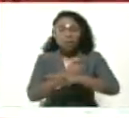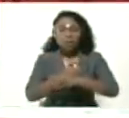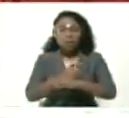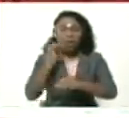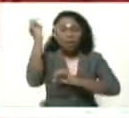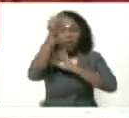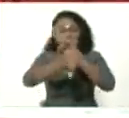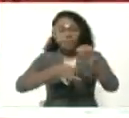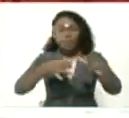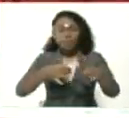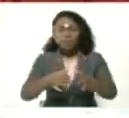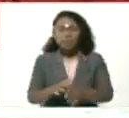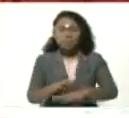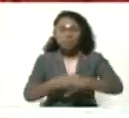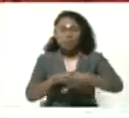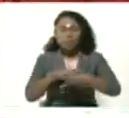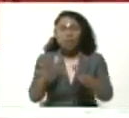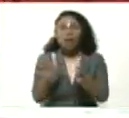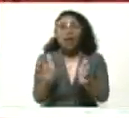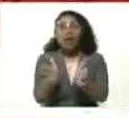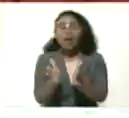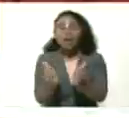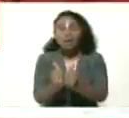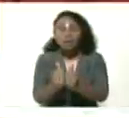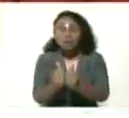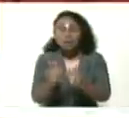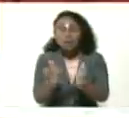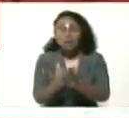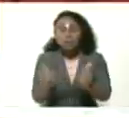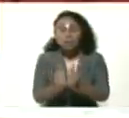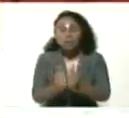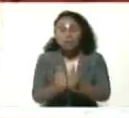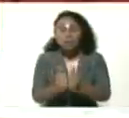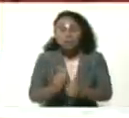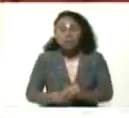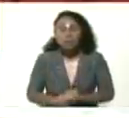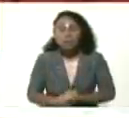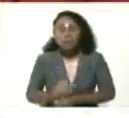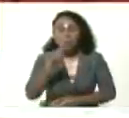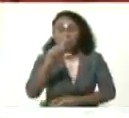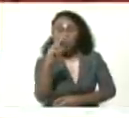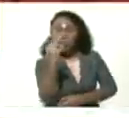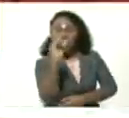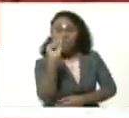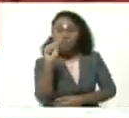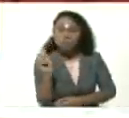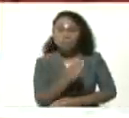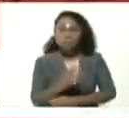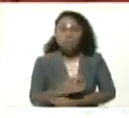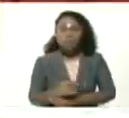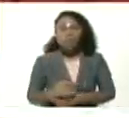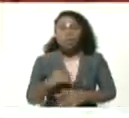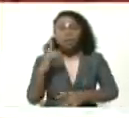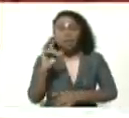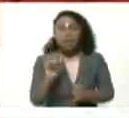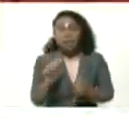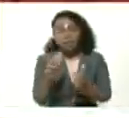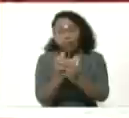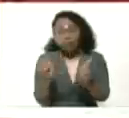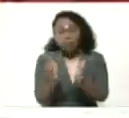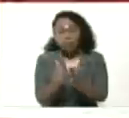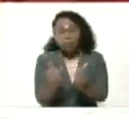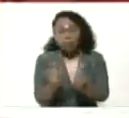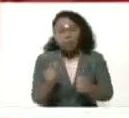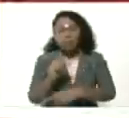Gobernación de Anzoátegui, el compatriota Luis José Marcano. Alcaldía de Anzoátegui, municipio Anaco, Jesús